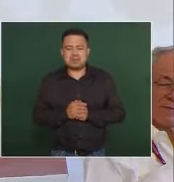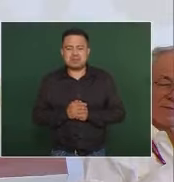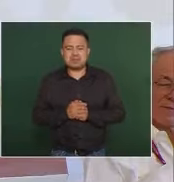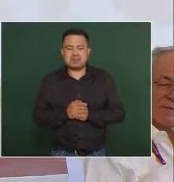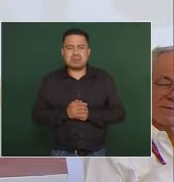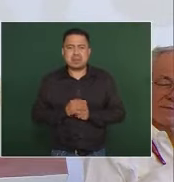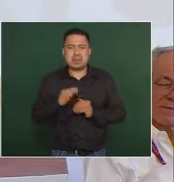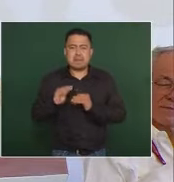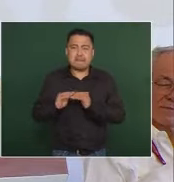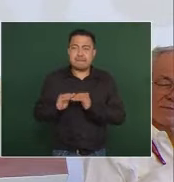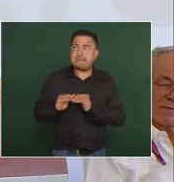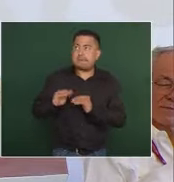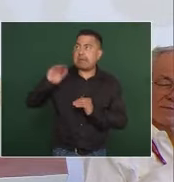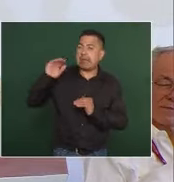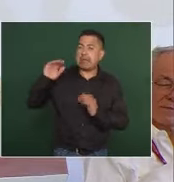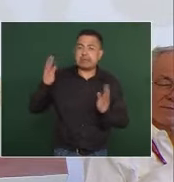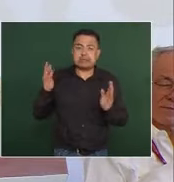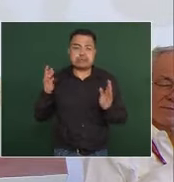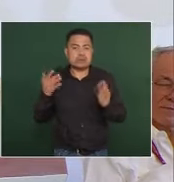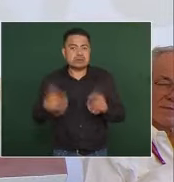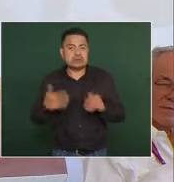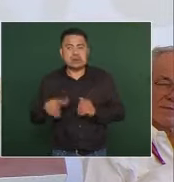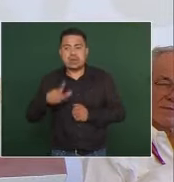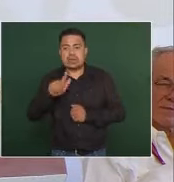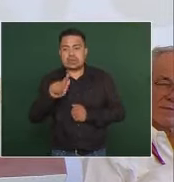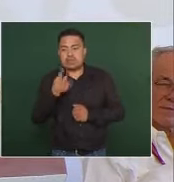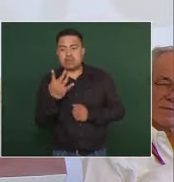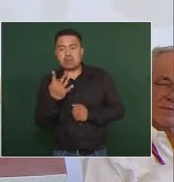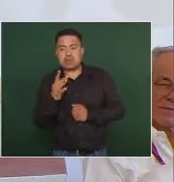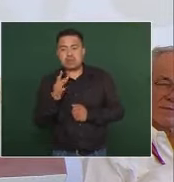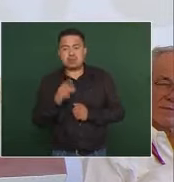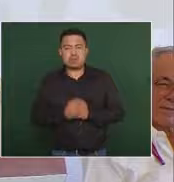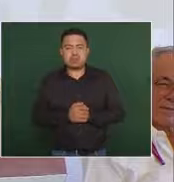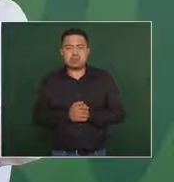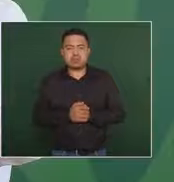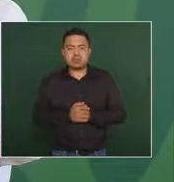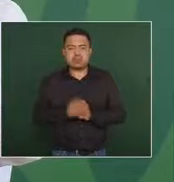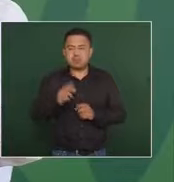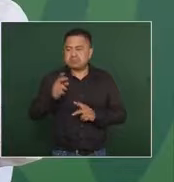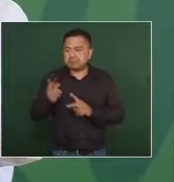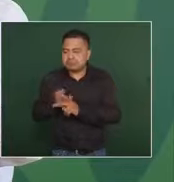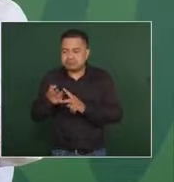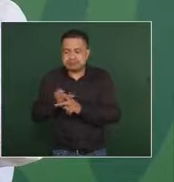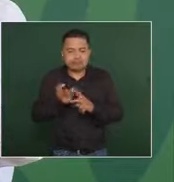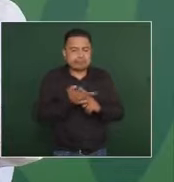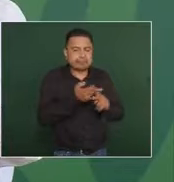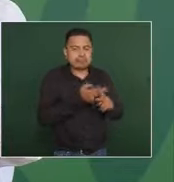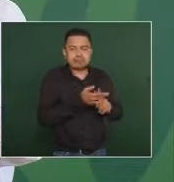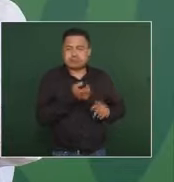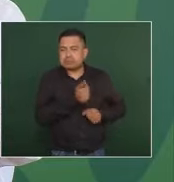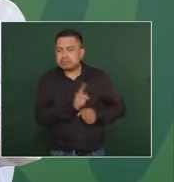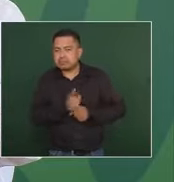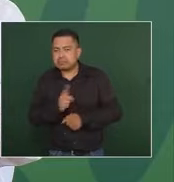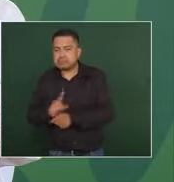y aumenta a 74 asesinatos,